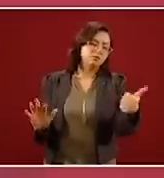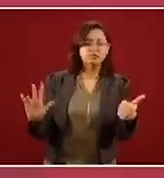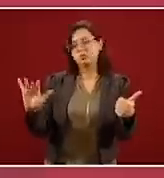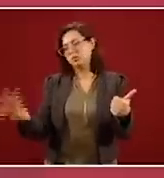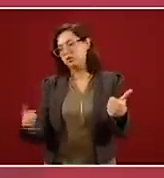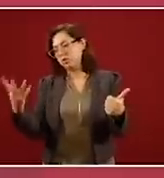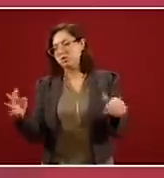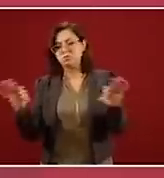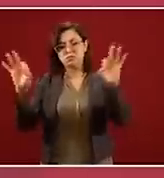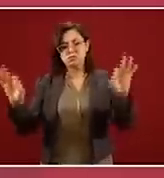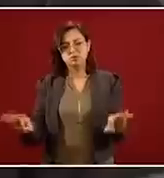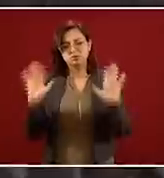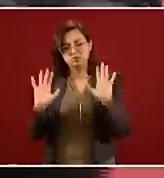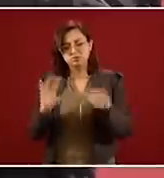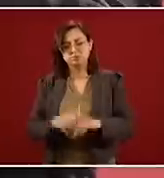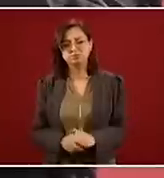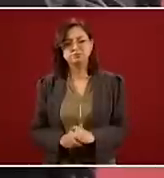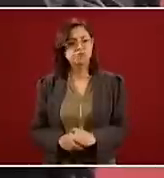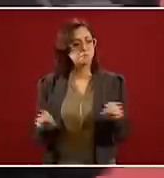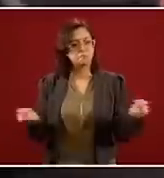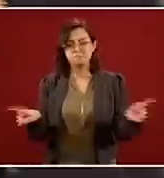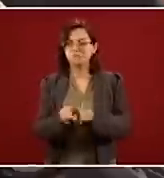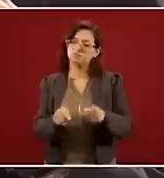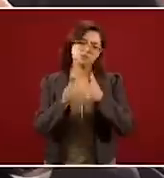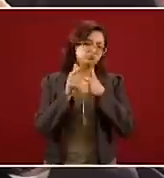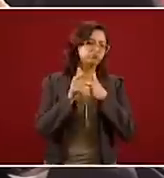46-54, esa misma proporción.